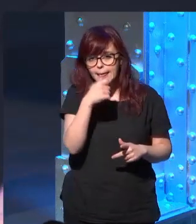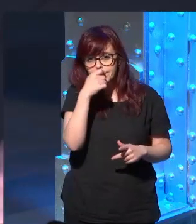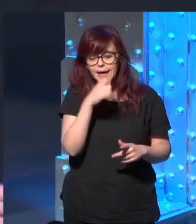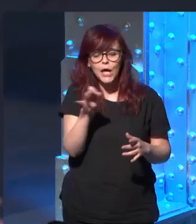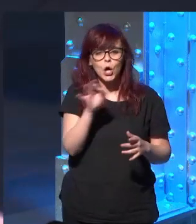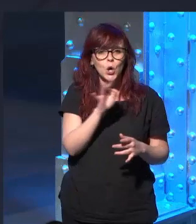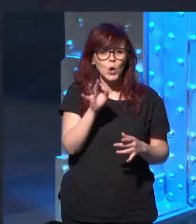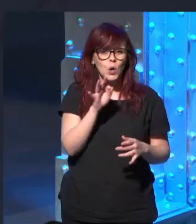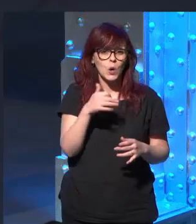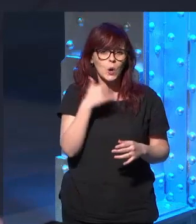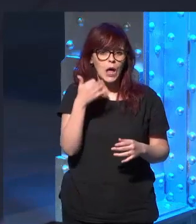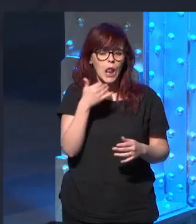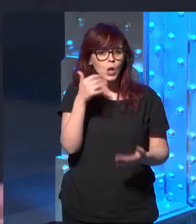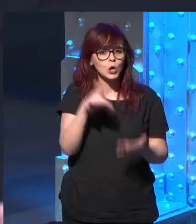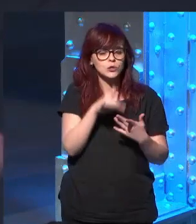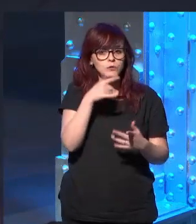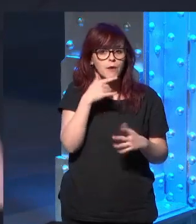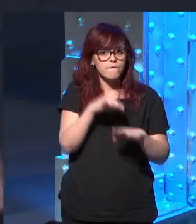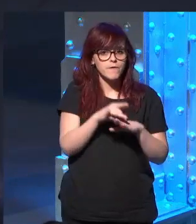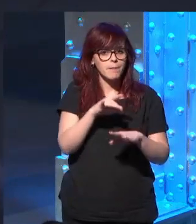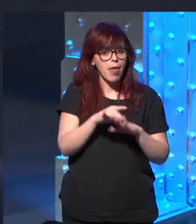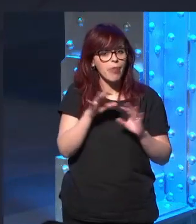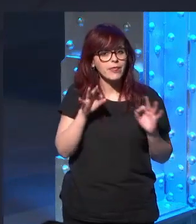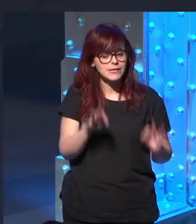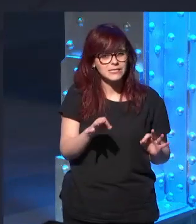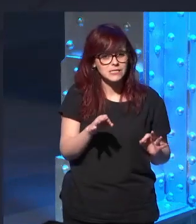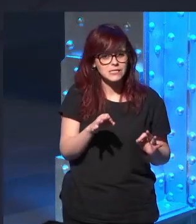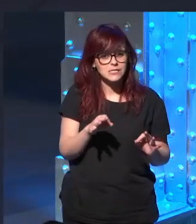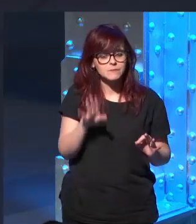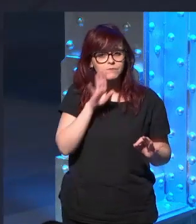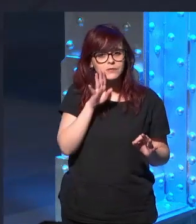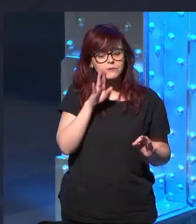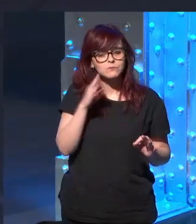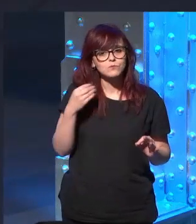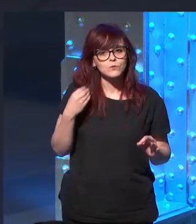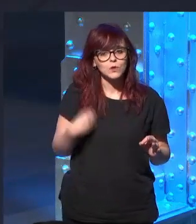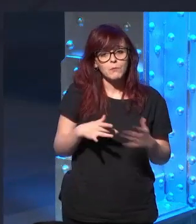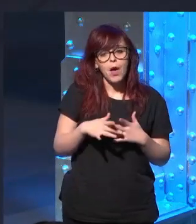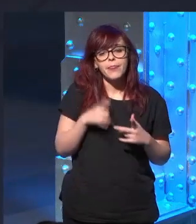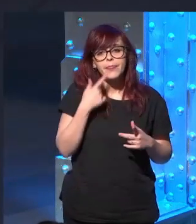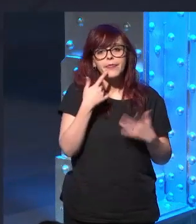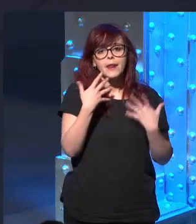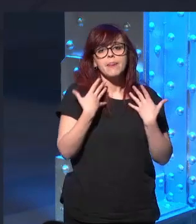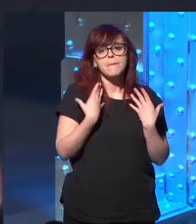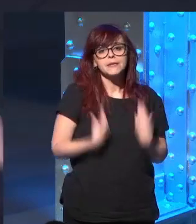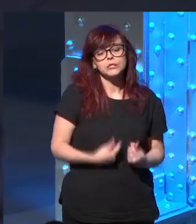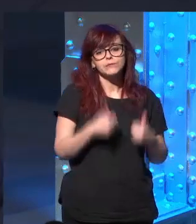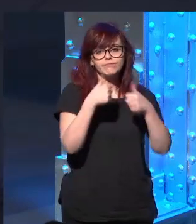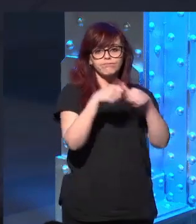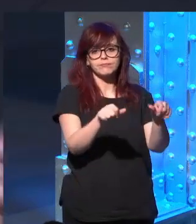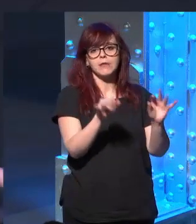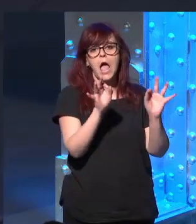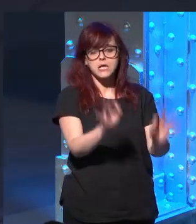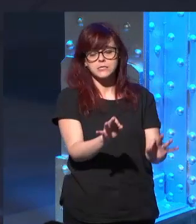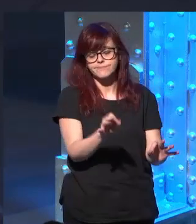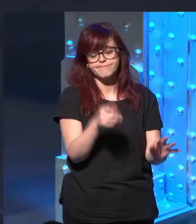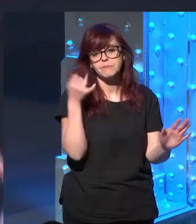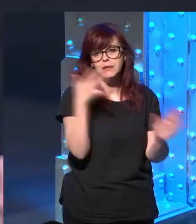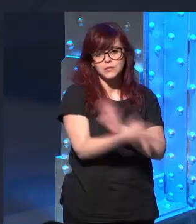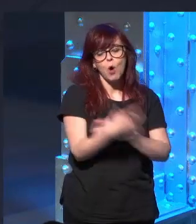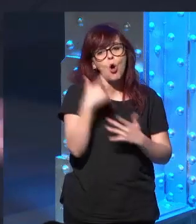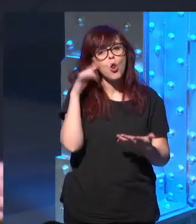puedes tener otro tipo de enfermedad, ¿no? Porque de repente nos ponen ya la etiqueta de depresivo cuando has tenido una depresión, o porque nos ponen la etiqueta